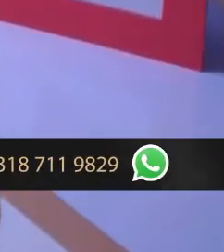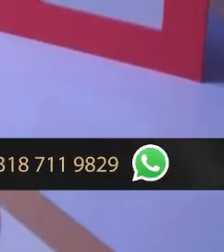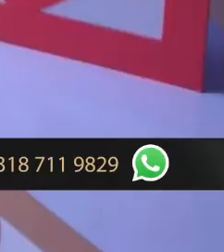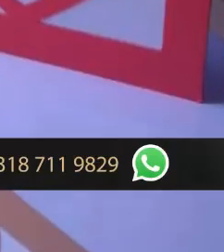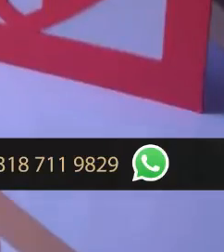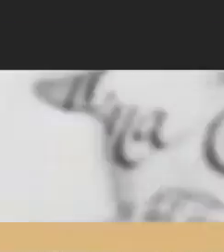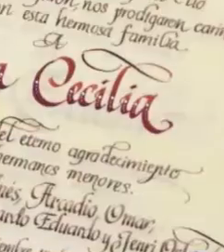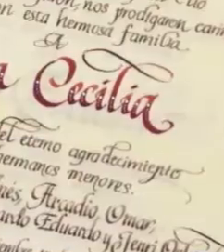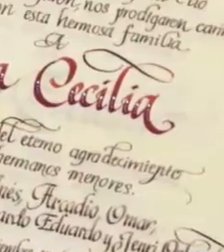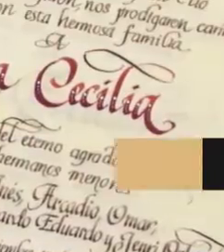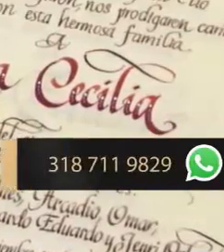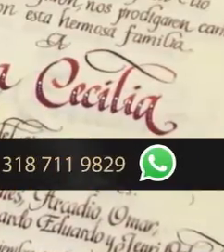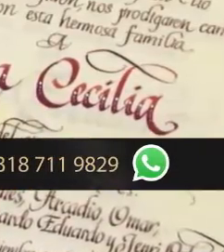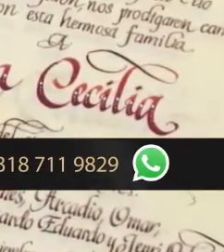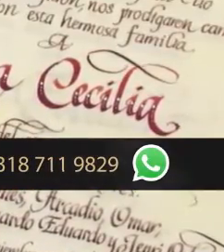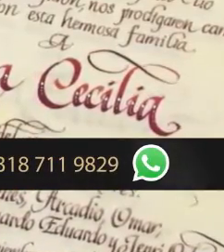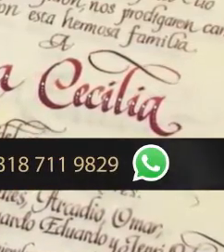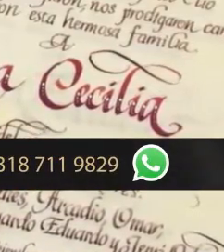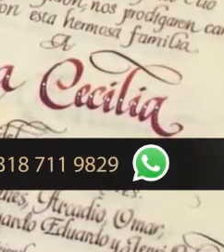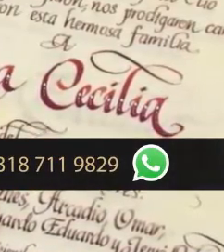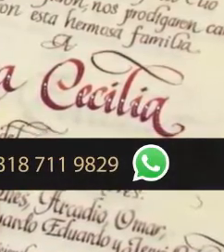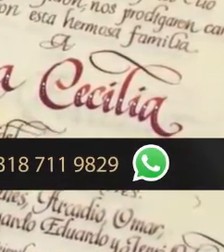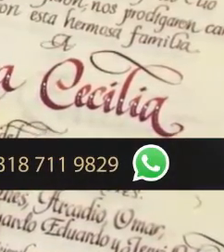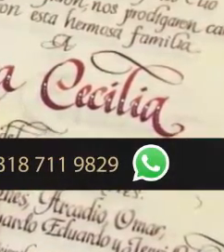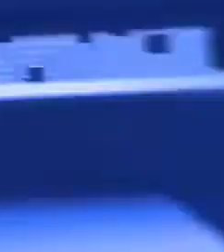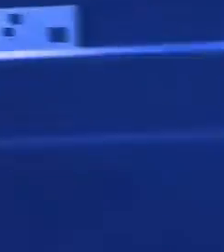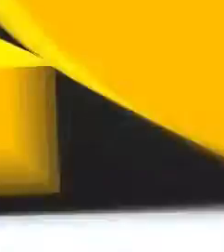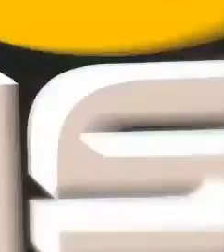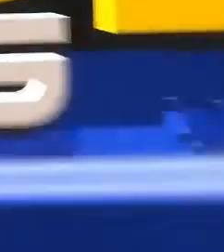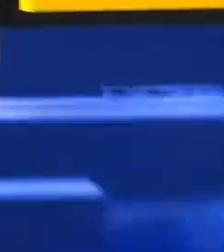318-711-9829 y cotice ahora.